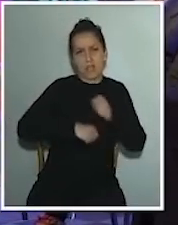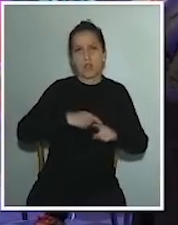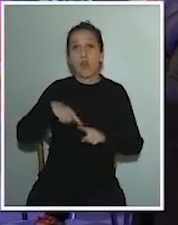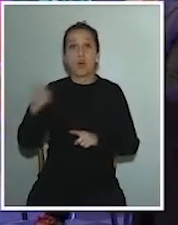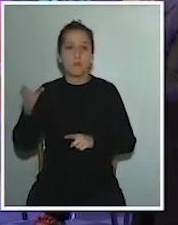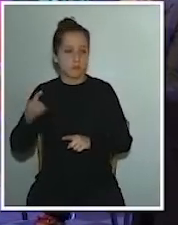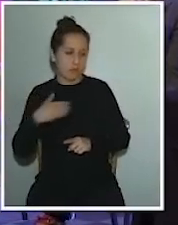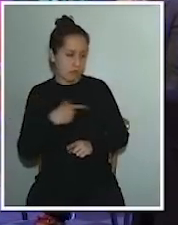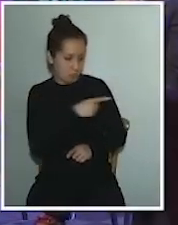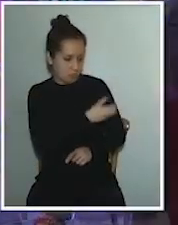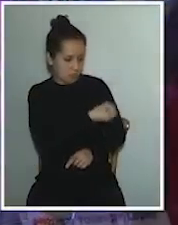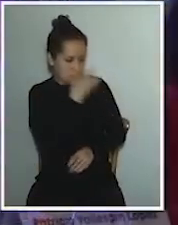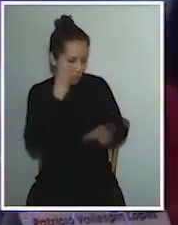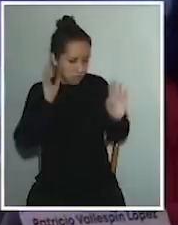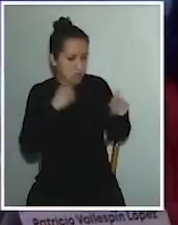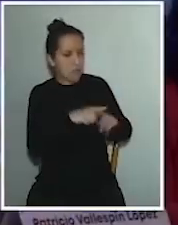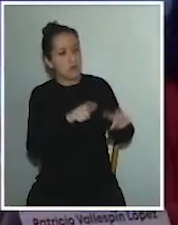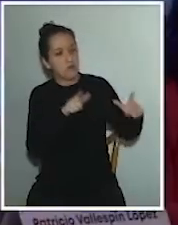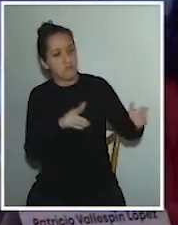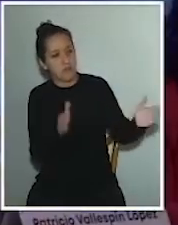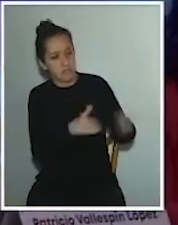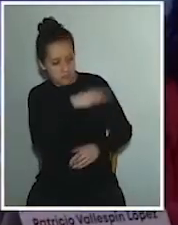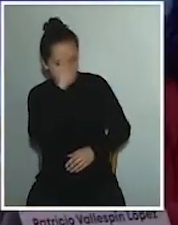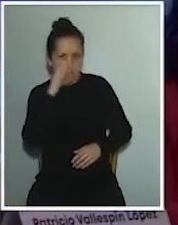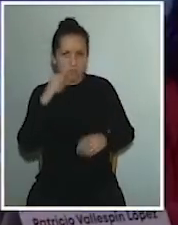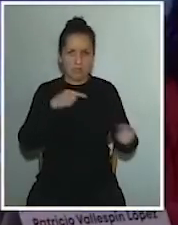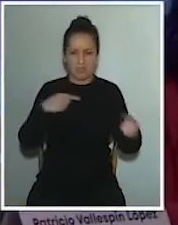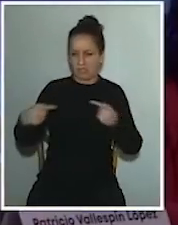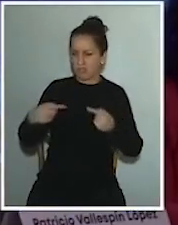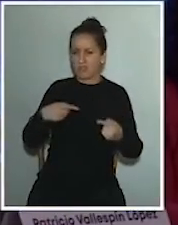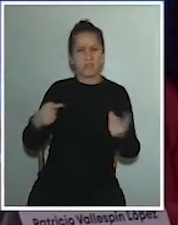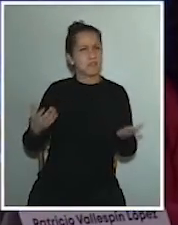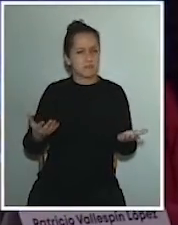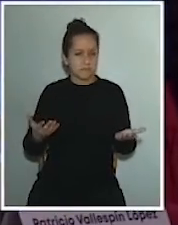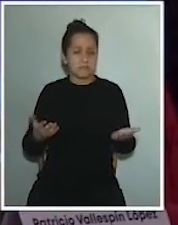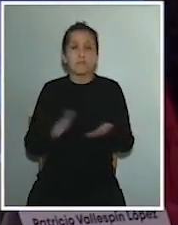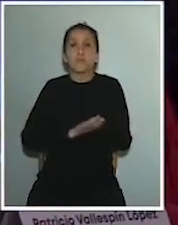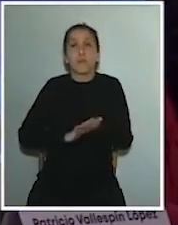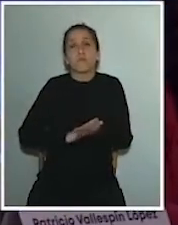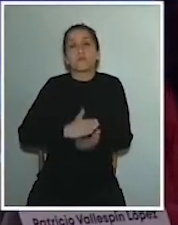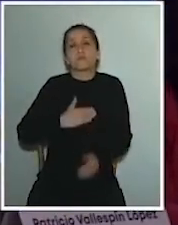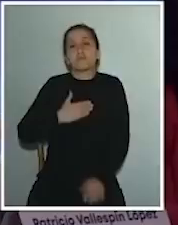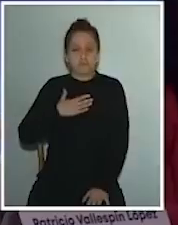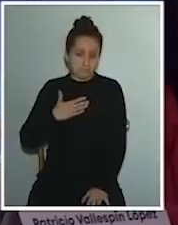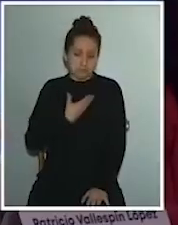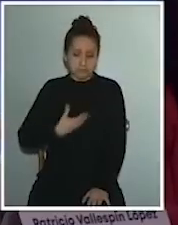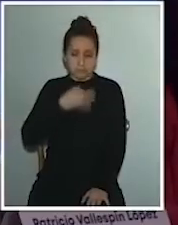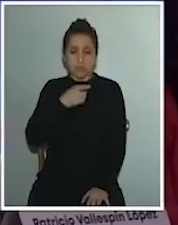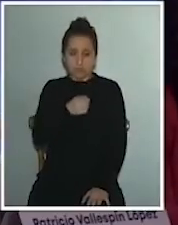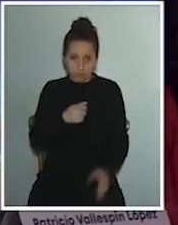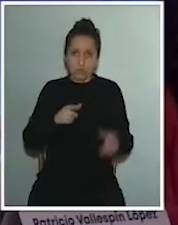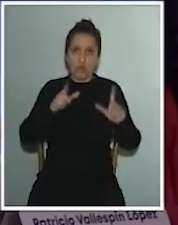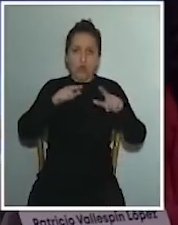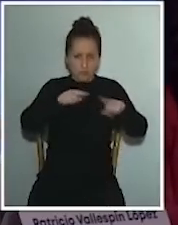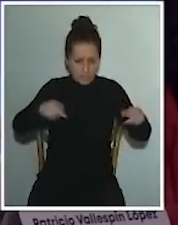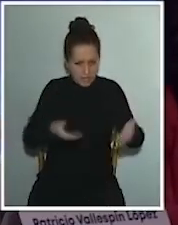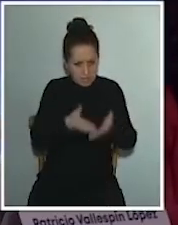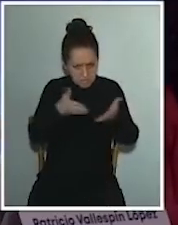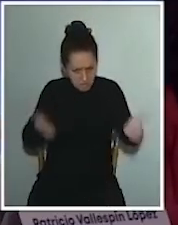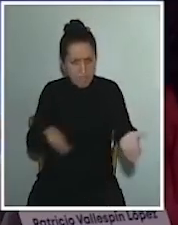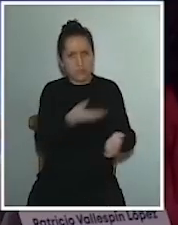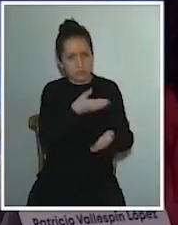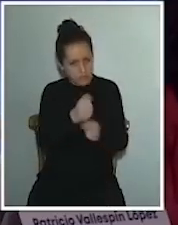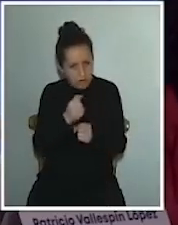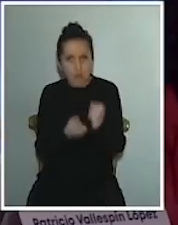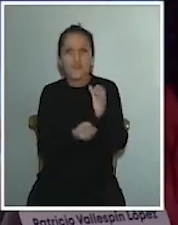lamentable sido presidente he dicho tome la oficina más grande y ejerza su rol y le doy la bienvenida y voy